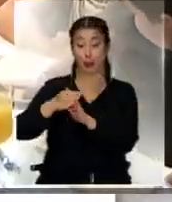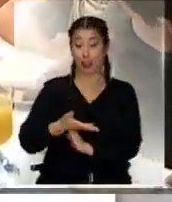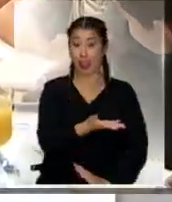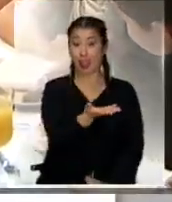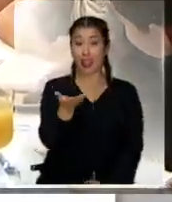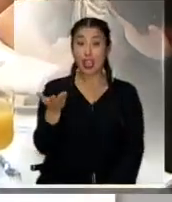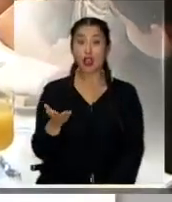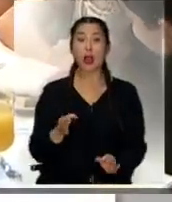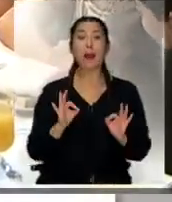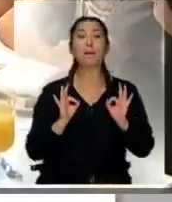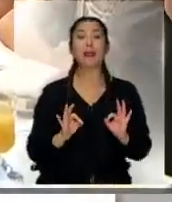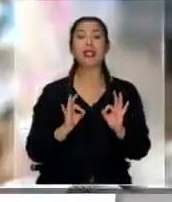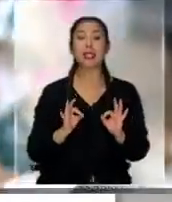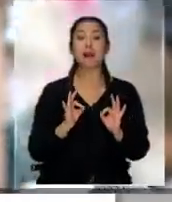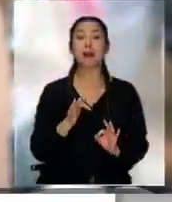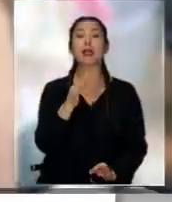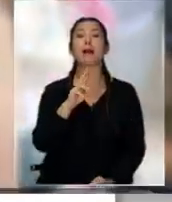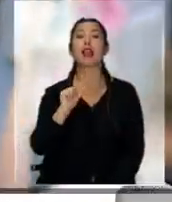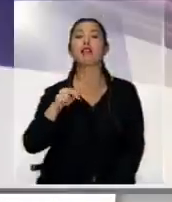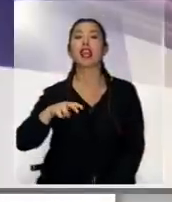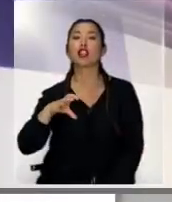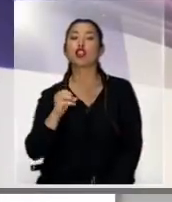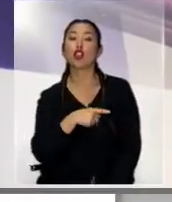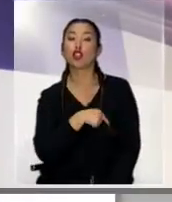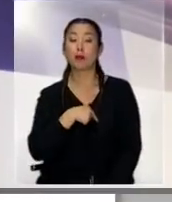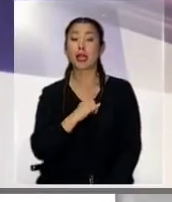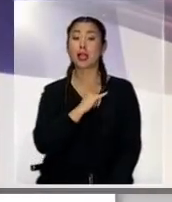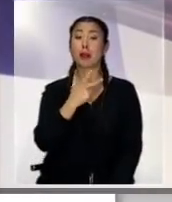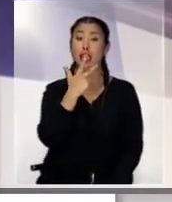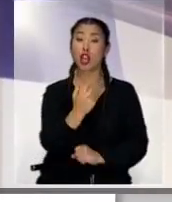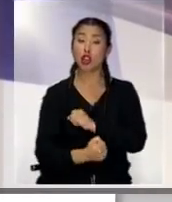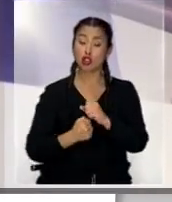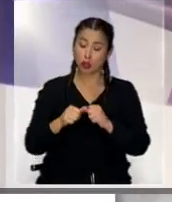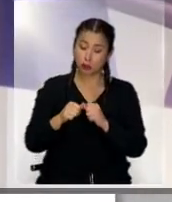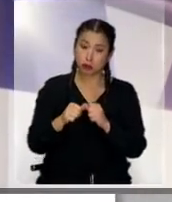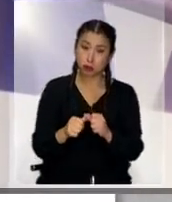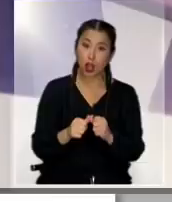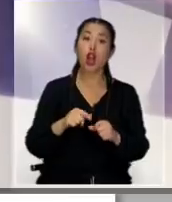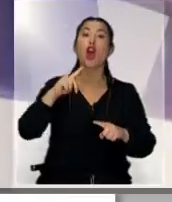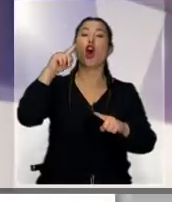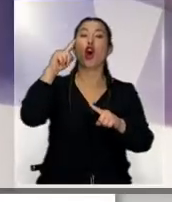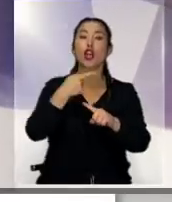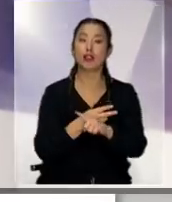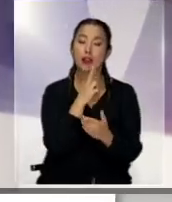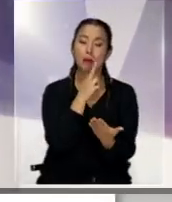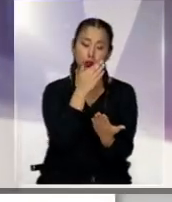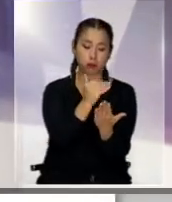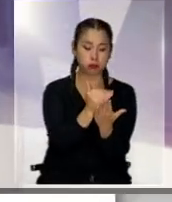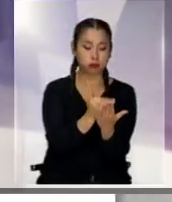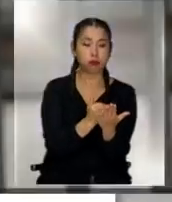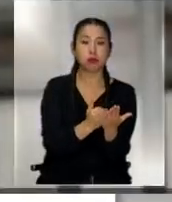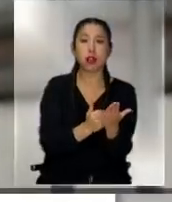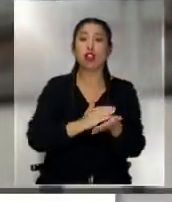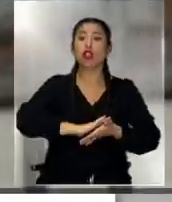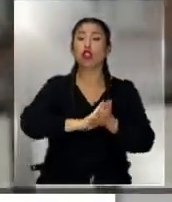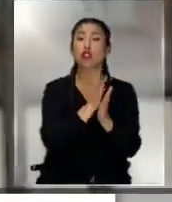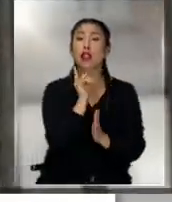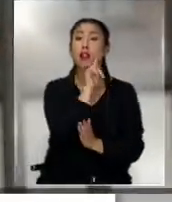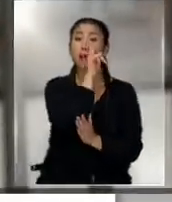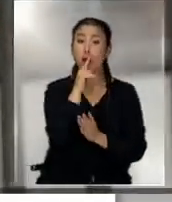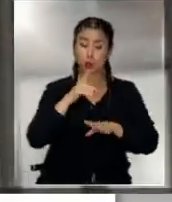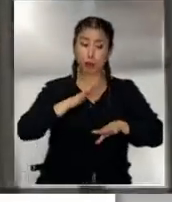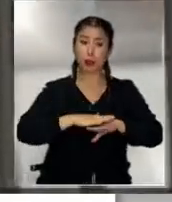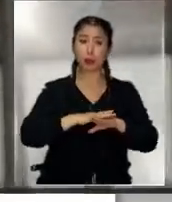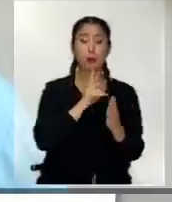ellos, especialmente para Franco, quien después de 8 años volvió a responder correctamente todas las preguntas